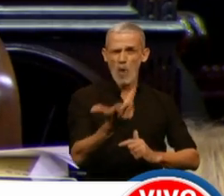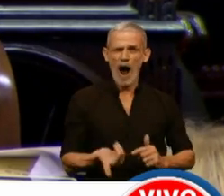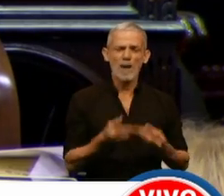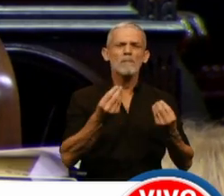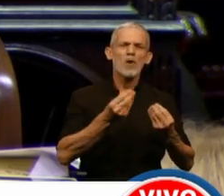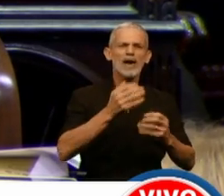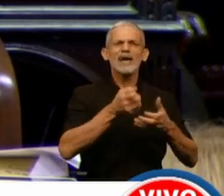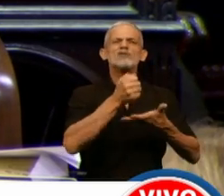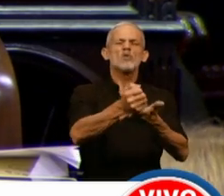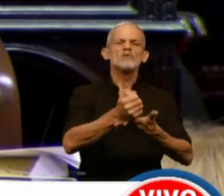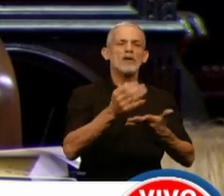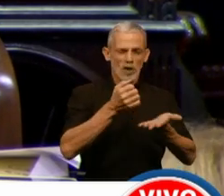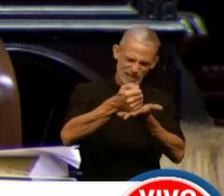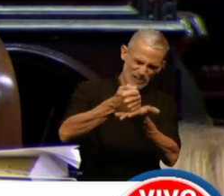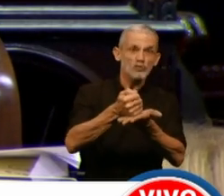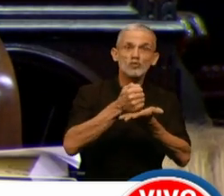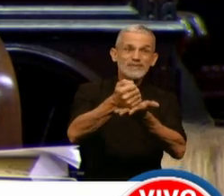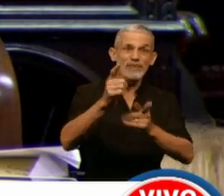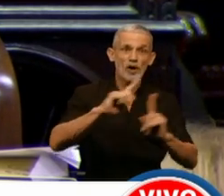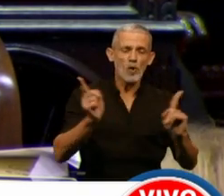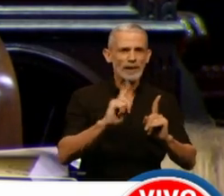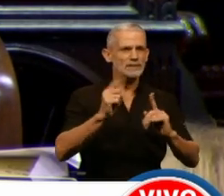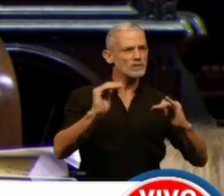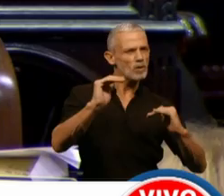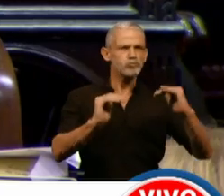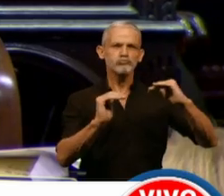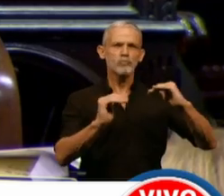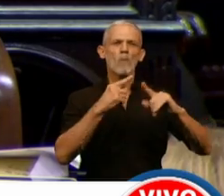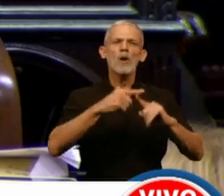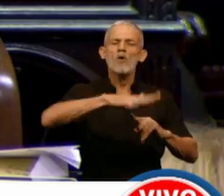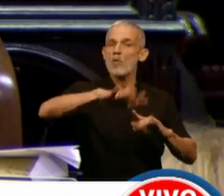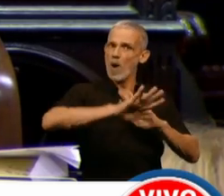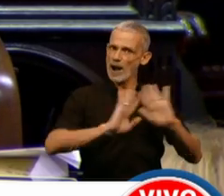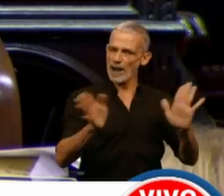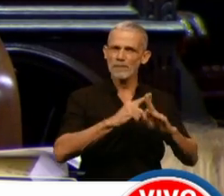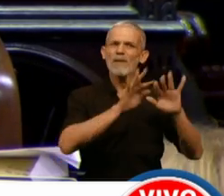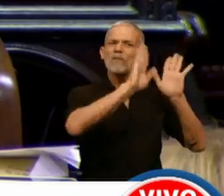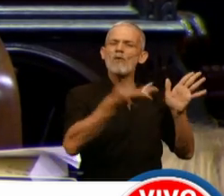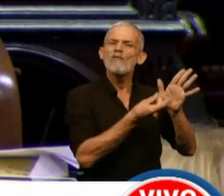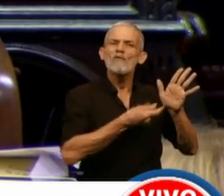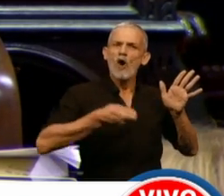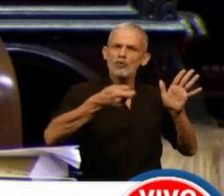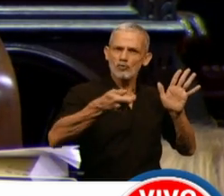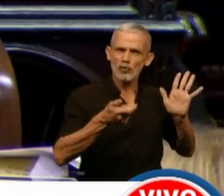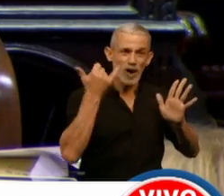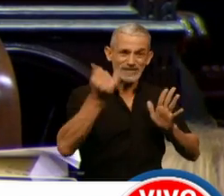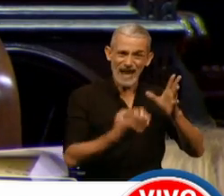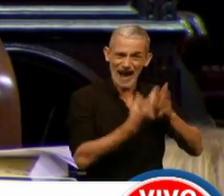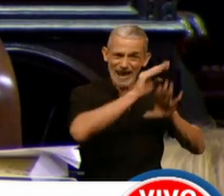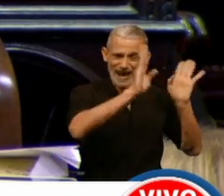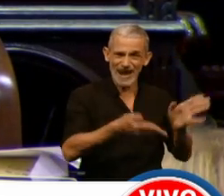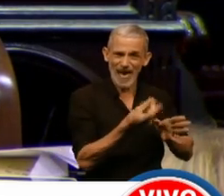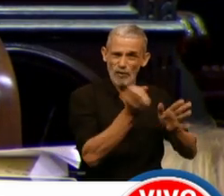este subsidio primero no es un subsidio es una compensación que se paga a través de un fondo fiduciario que ya está creado